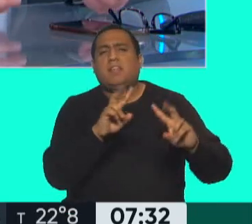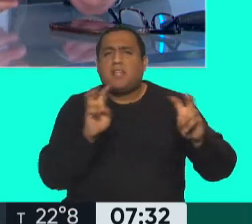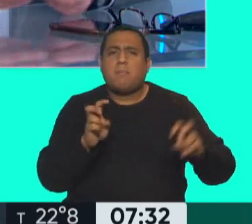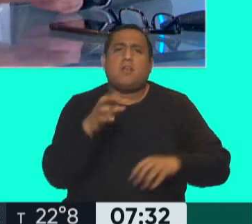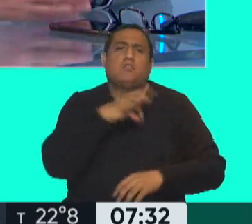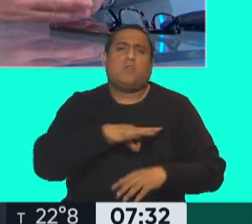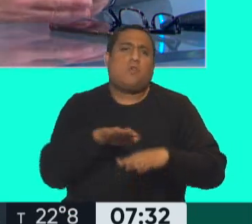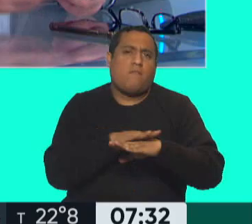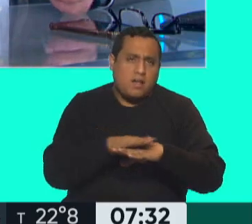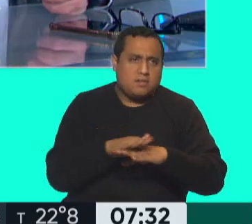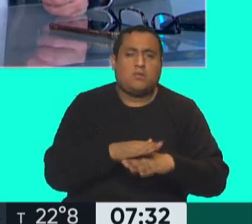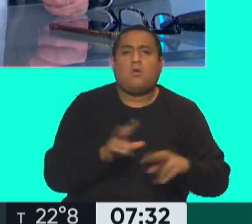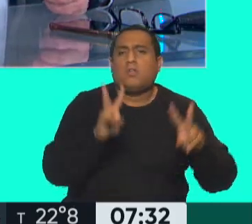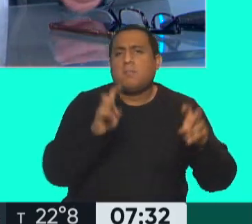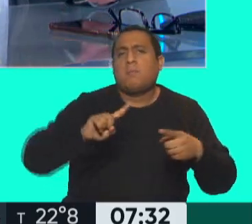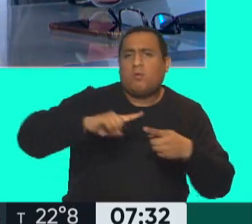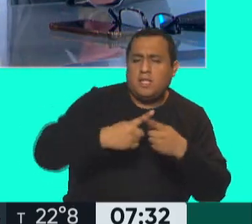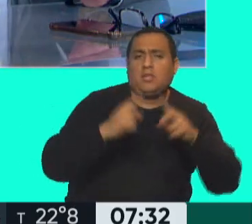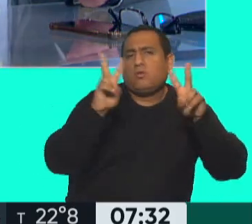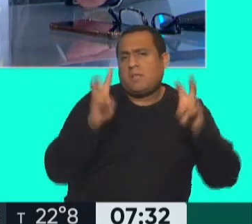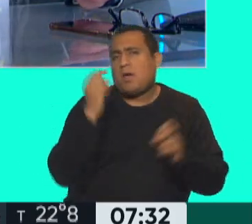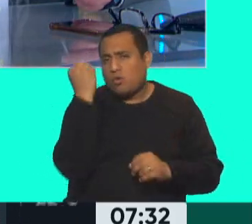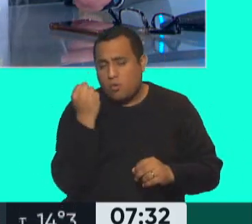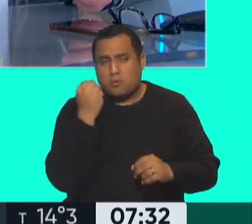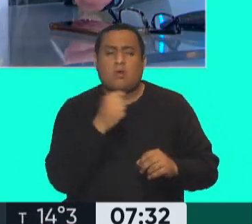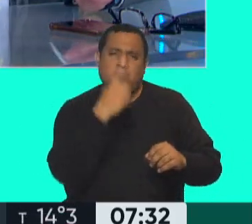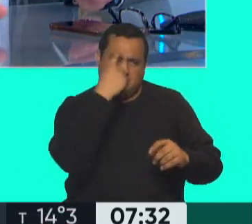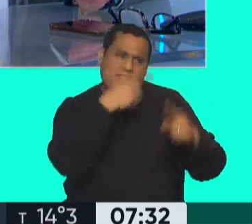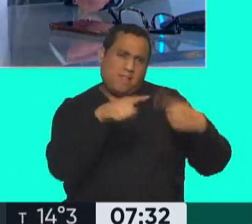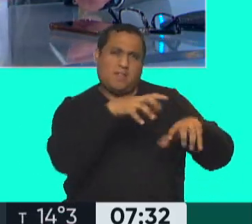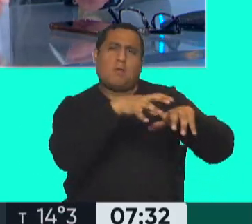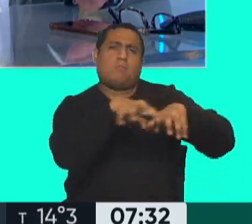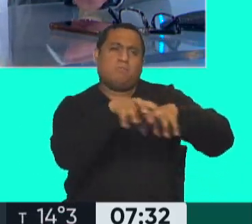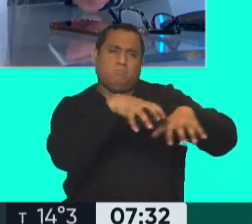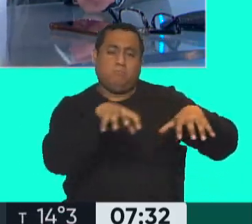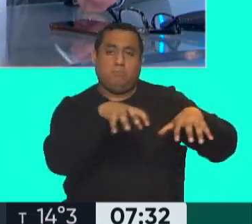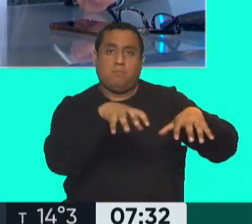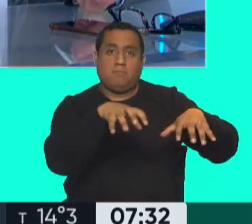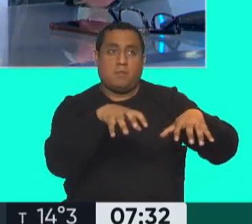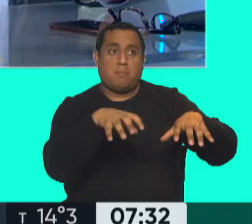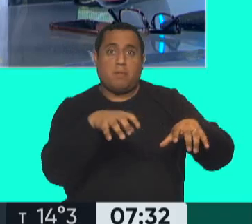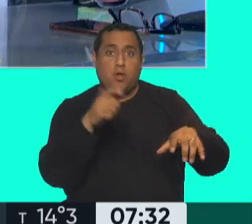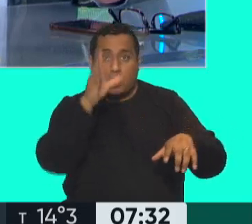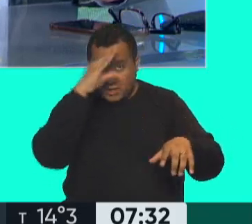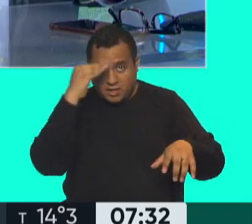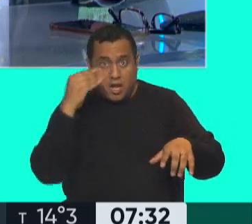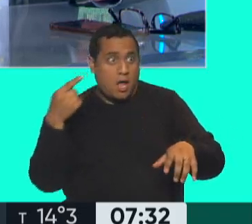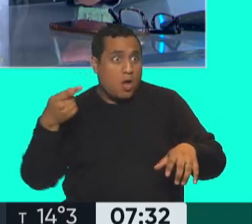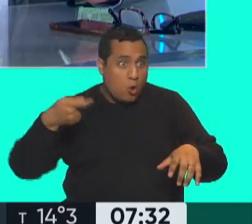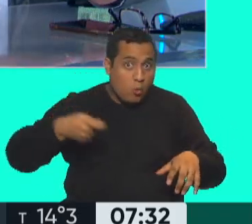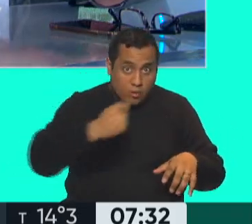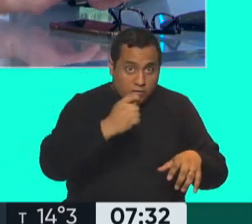universal de los temas políticos de los temas económicos a partir de lo que ha sucedido en comodoro py con cristina fernández de kirchner hubo una